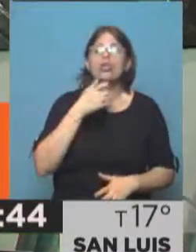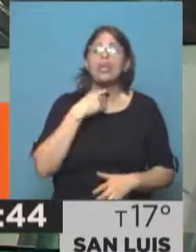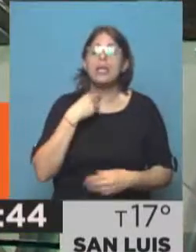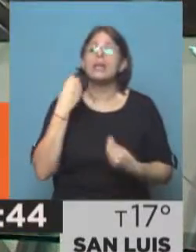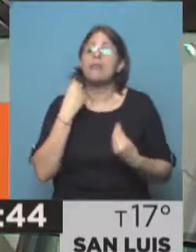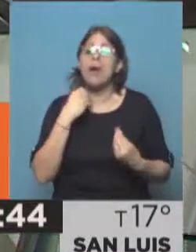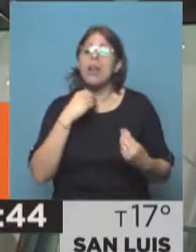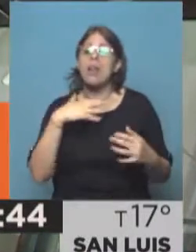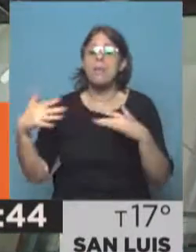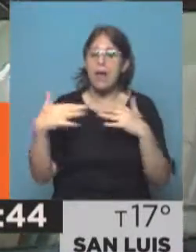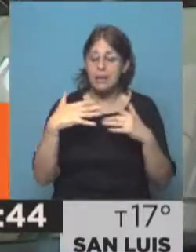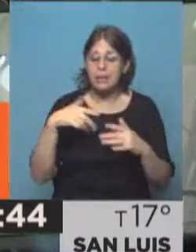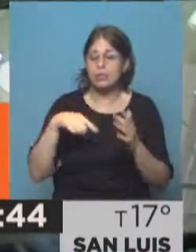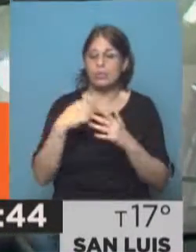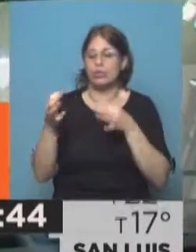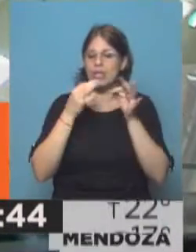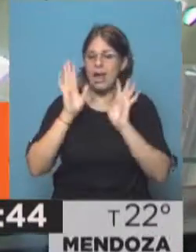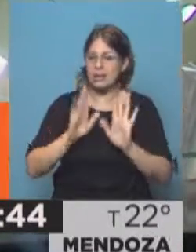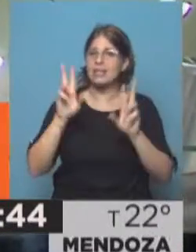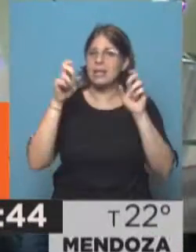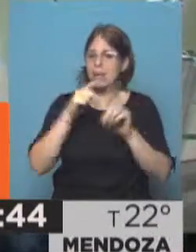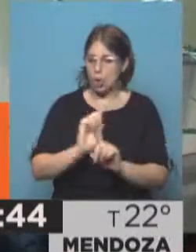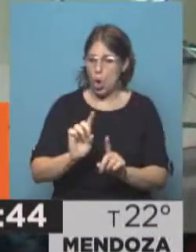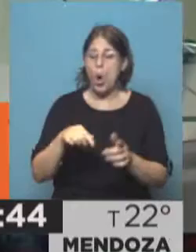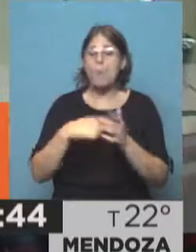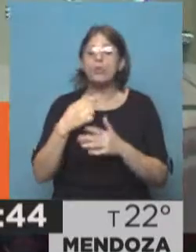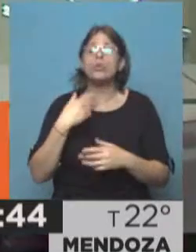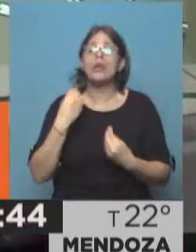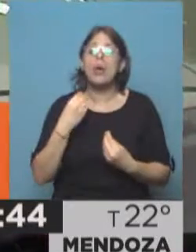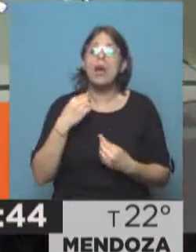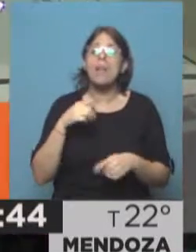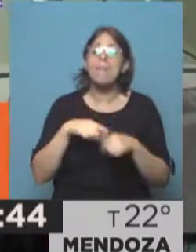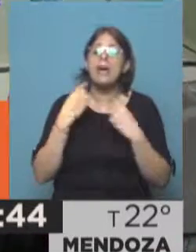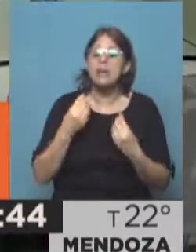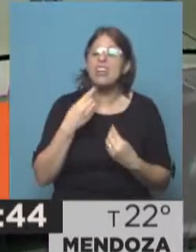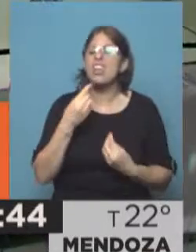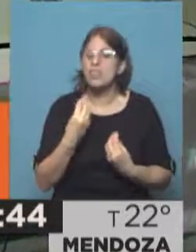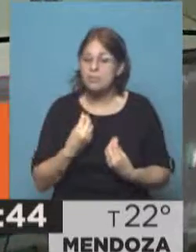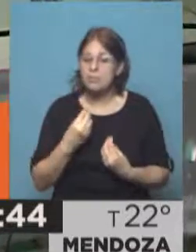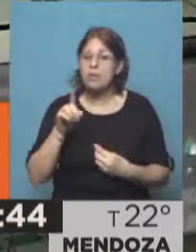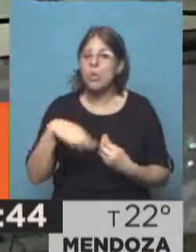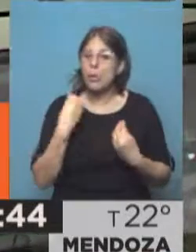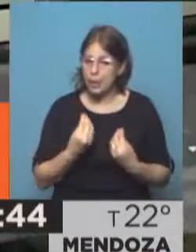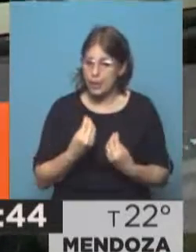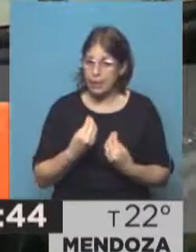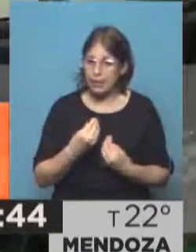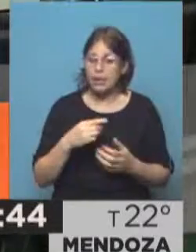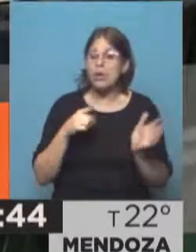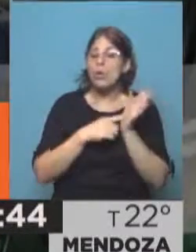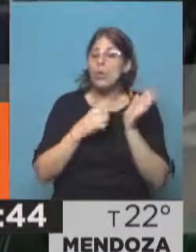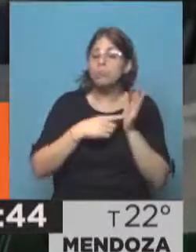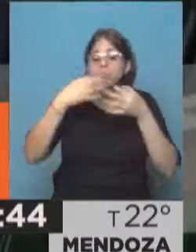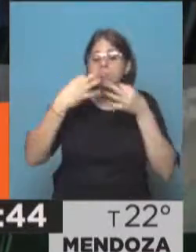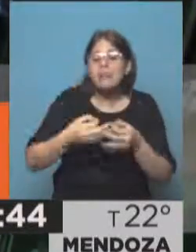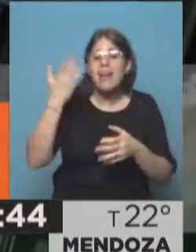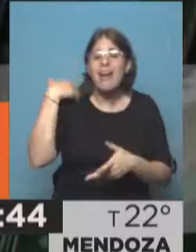estar jugando y no estar charlando de estas cosas. Nosotros con esta medida lo único que estamos pretendiendo es que se cumpla lo pactado,